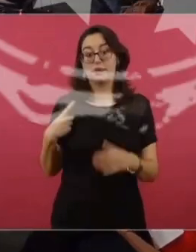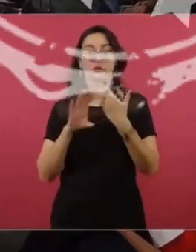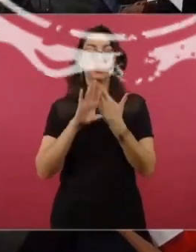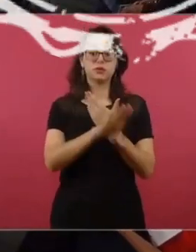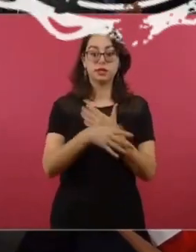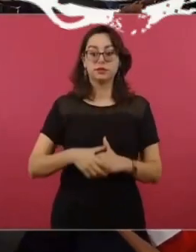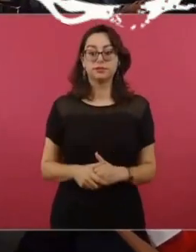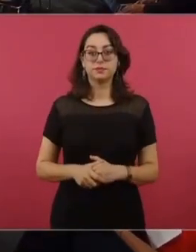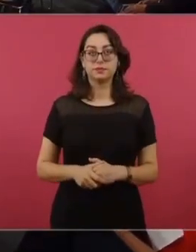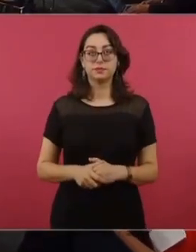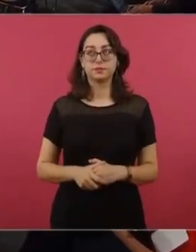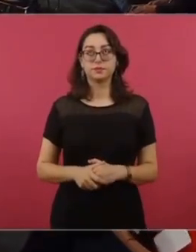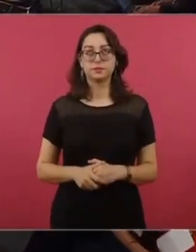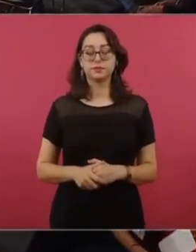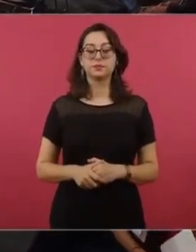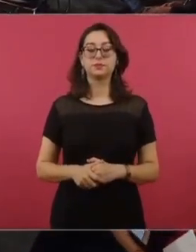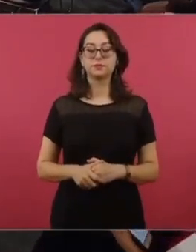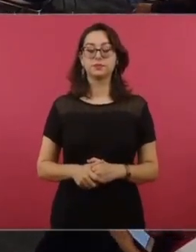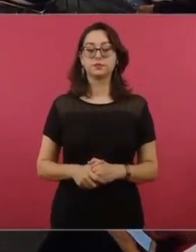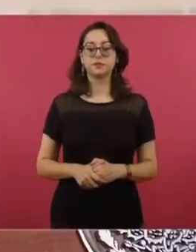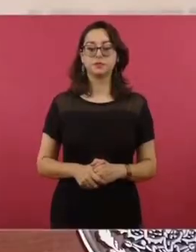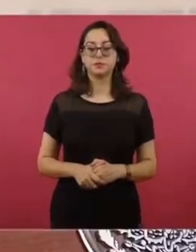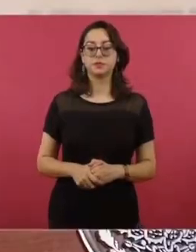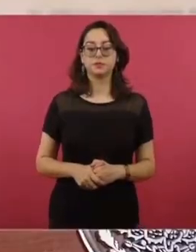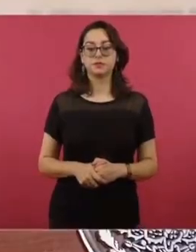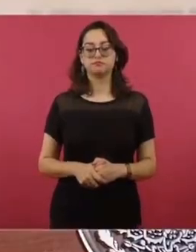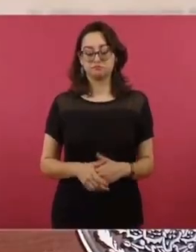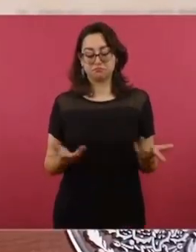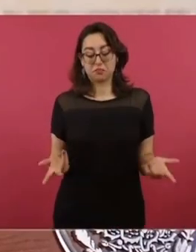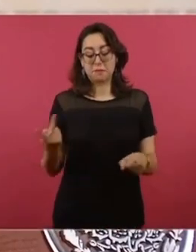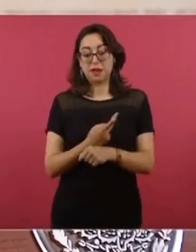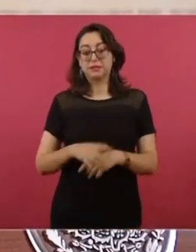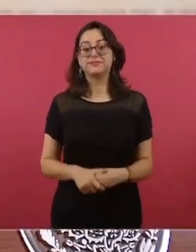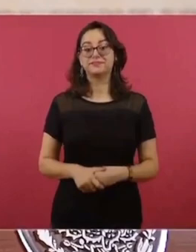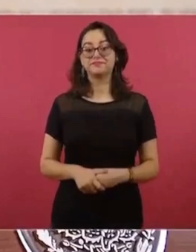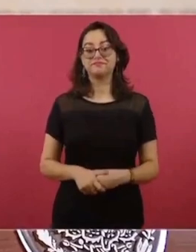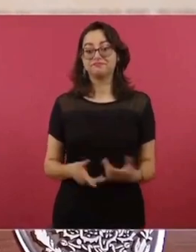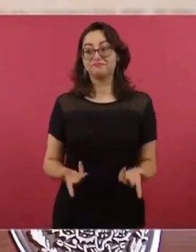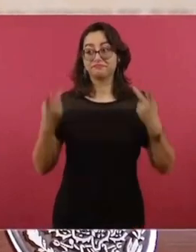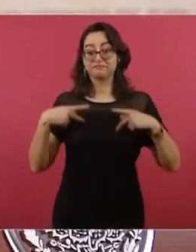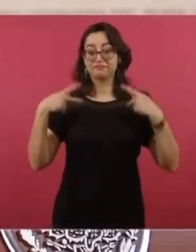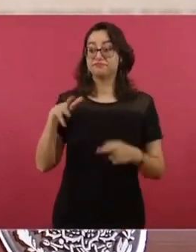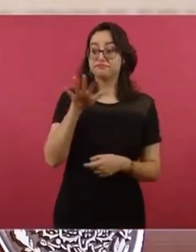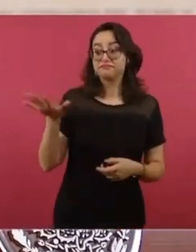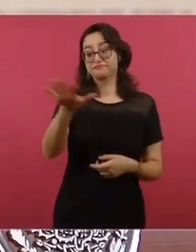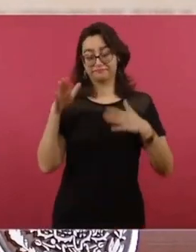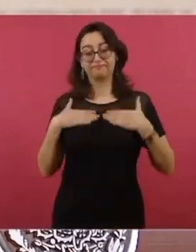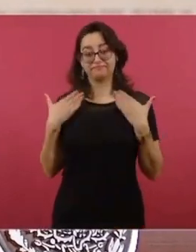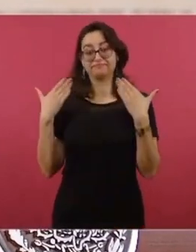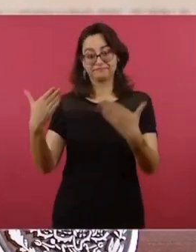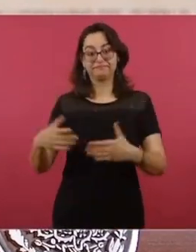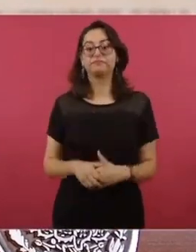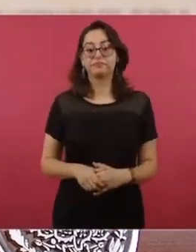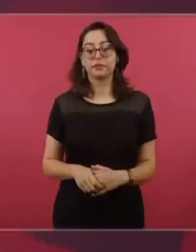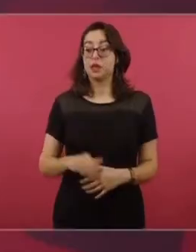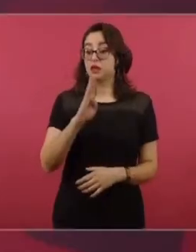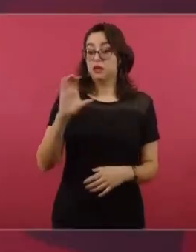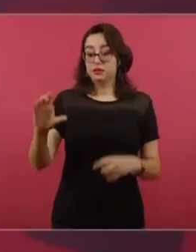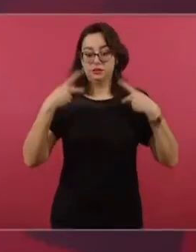Bueno pues este nosotros tenemos mucha confianza en el pueblo de Baja California es un pueblo informado